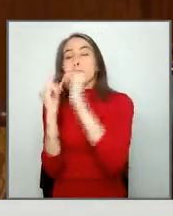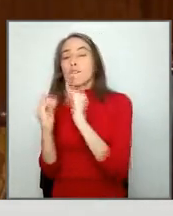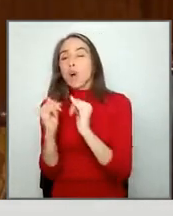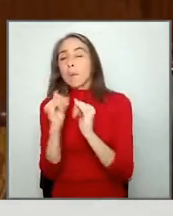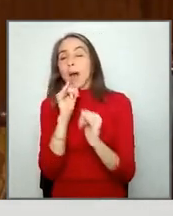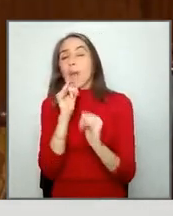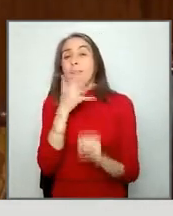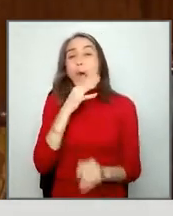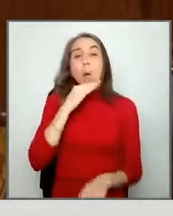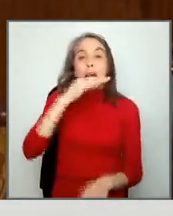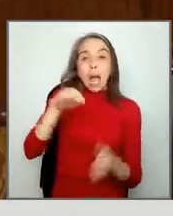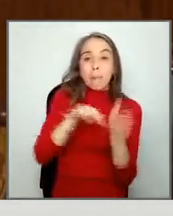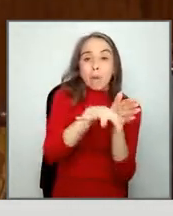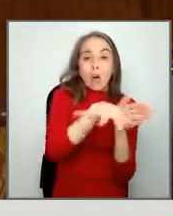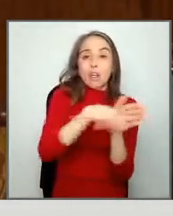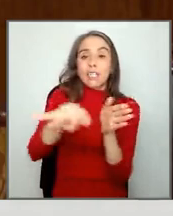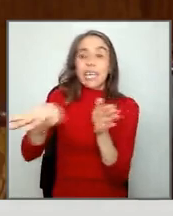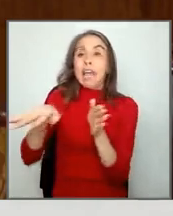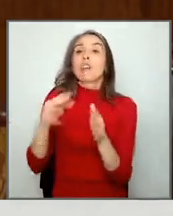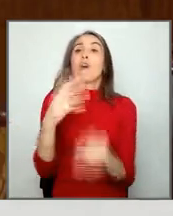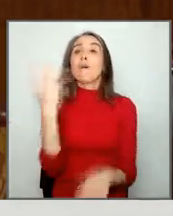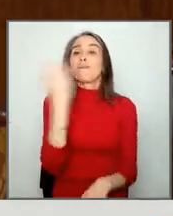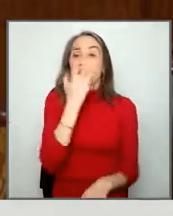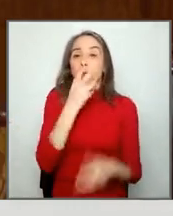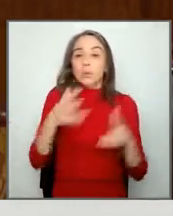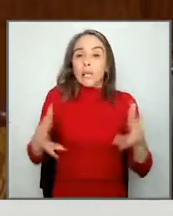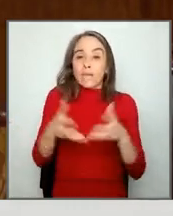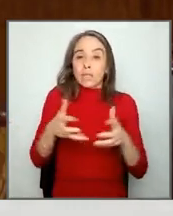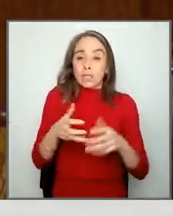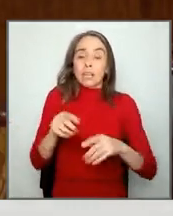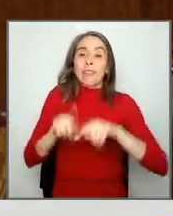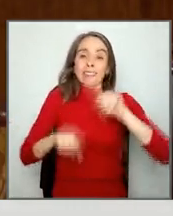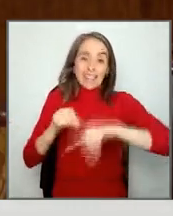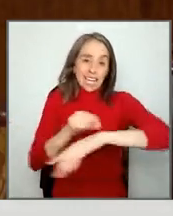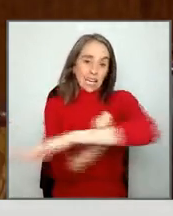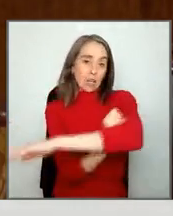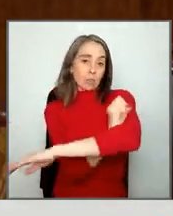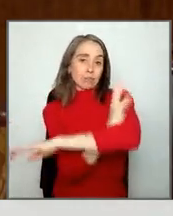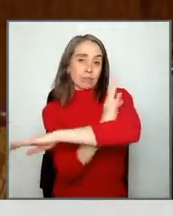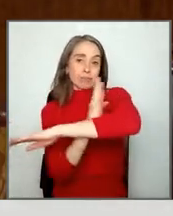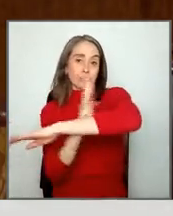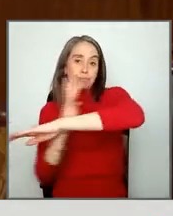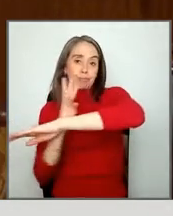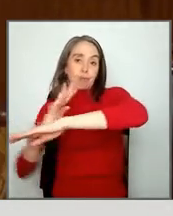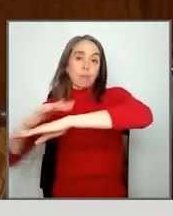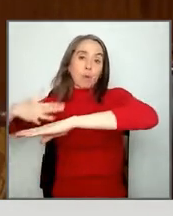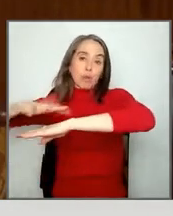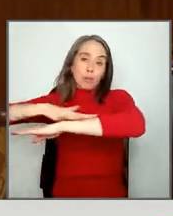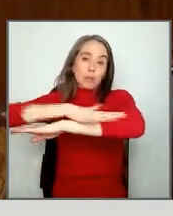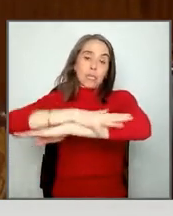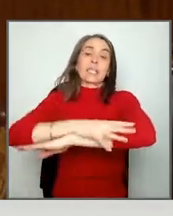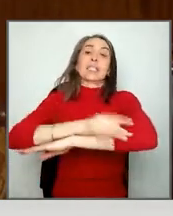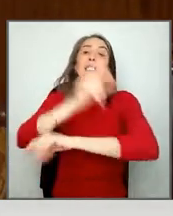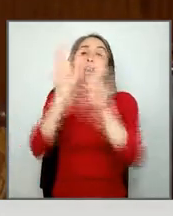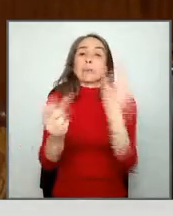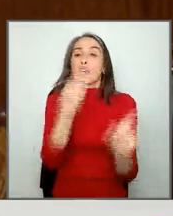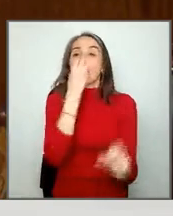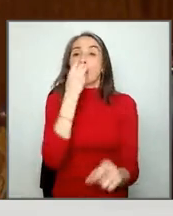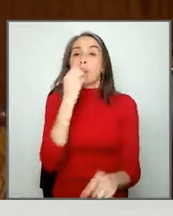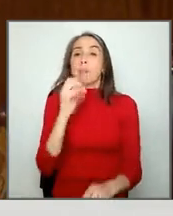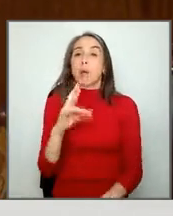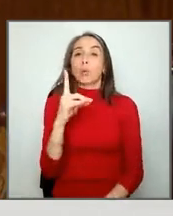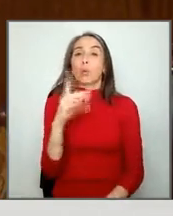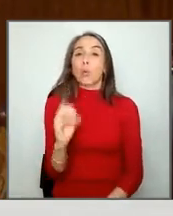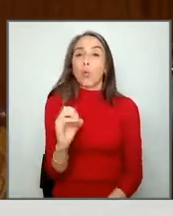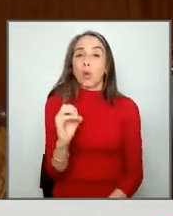el riego de frutas y hortalizas que crecen a ras de suelo y suelen ser consumidas crudas por las personas o que sirvan